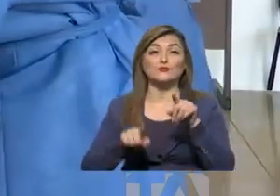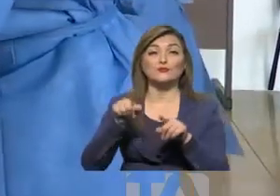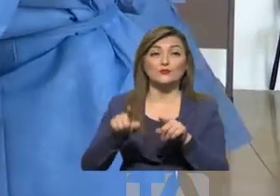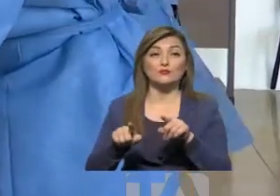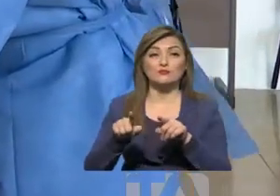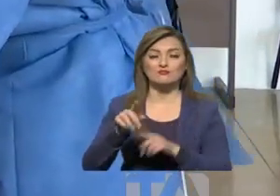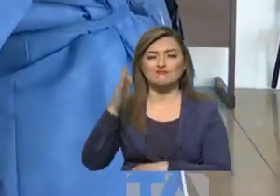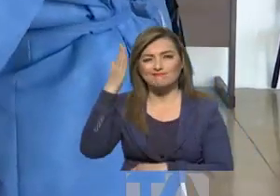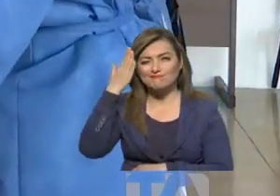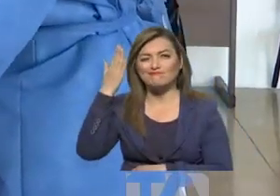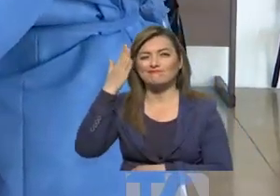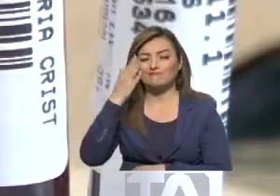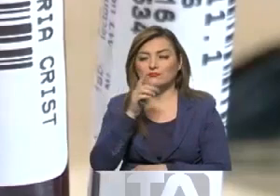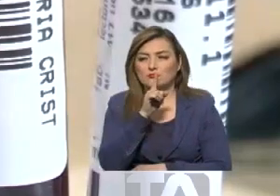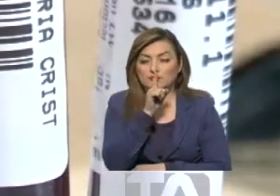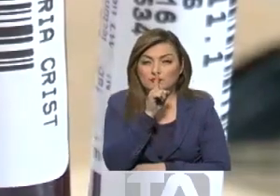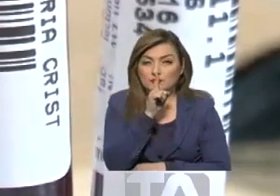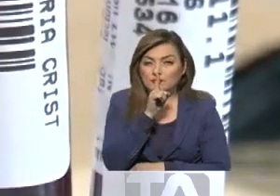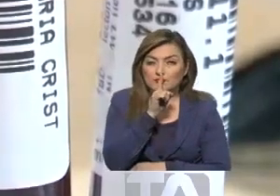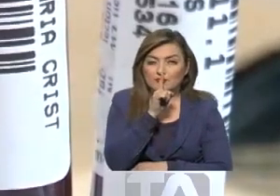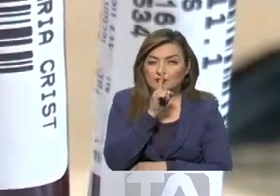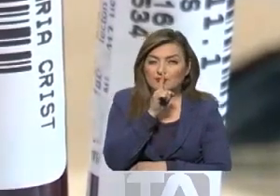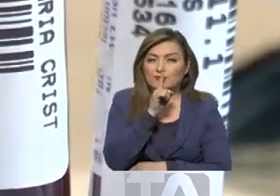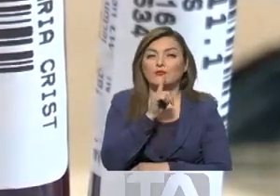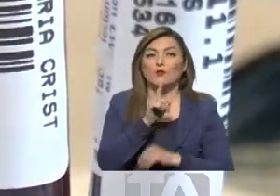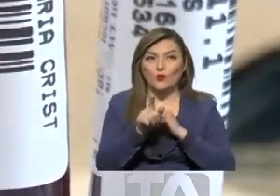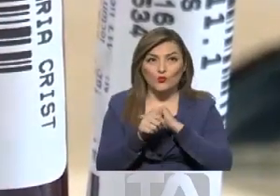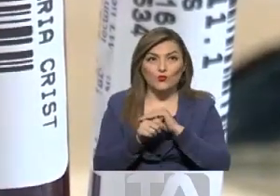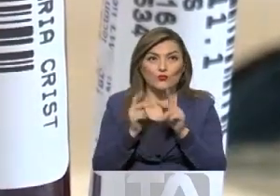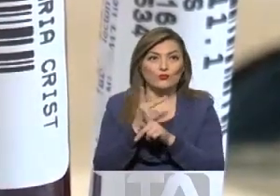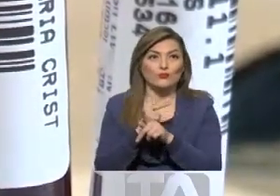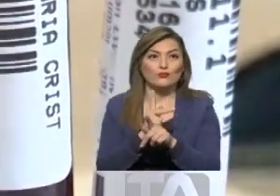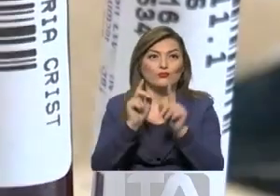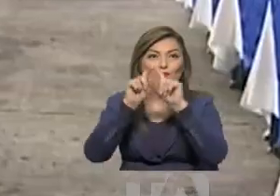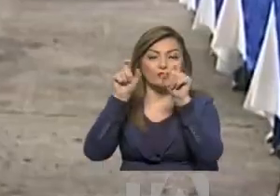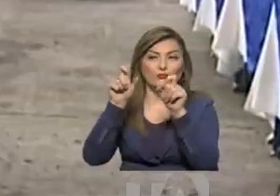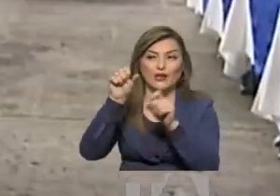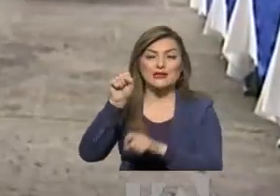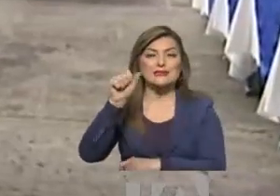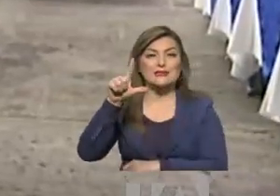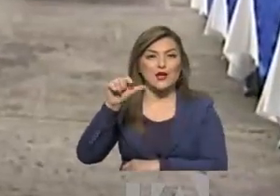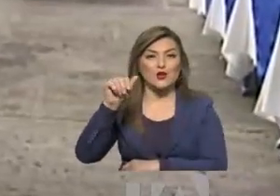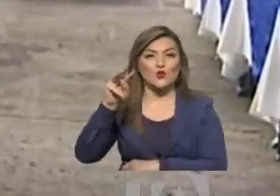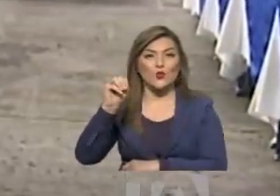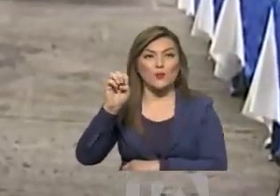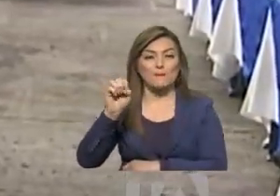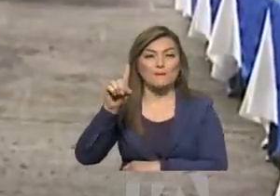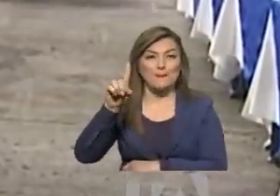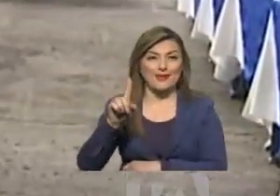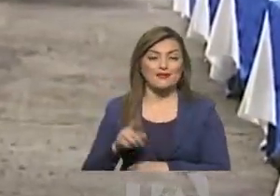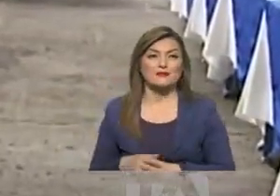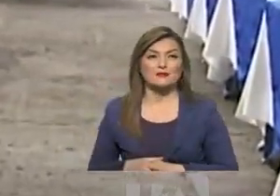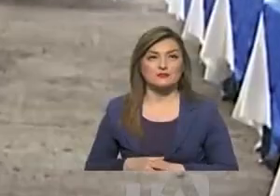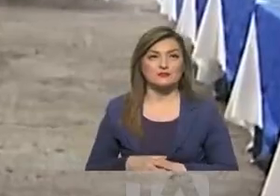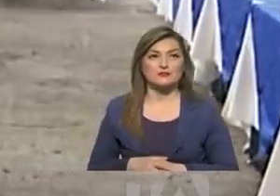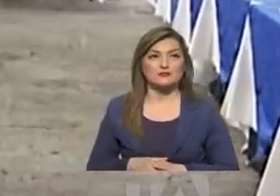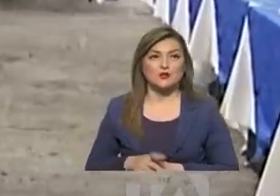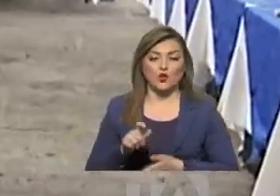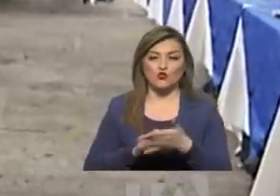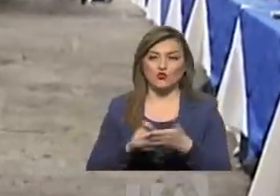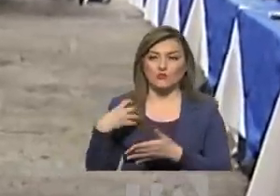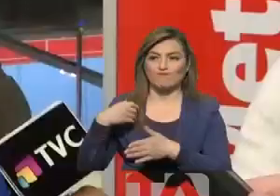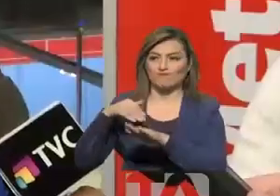supieron y no solo que lo callaron, sino que habrían hecho todo para proteger a la empresa Salumet S.A., sin incluso ejecutar